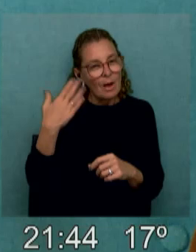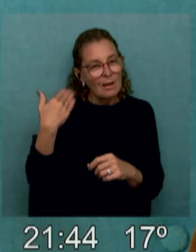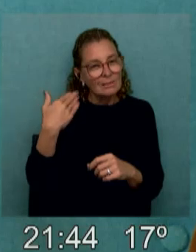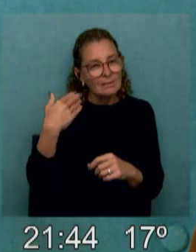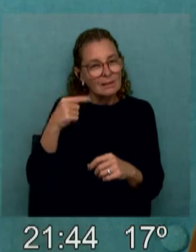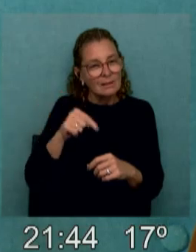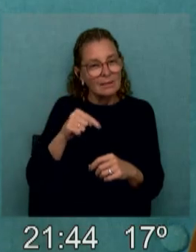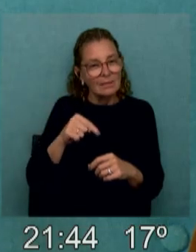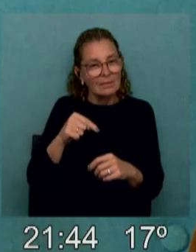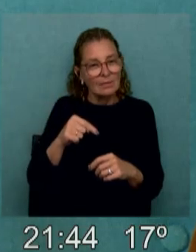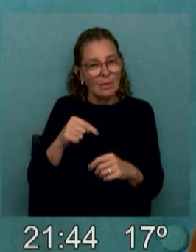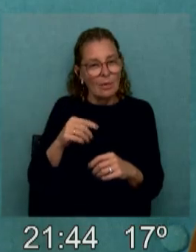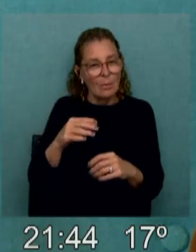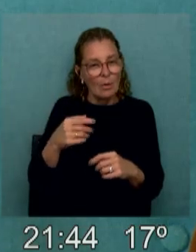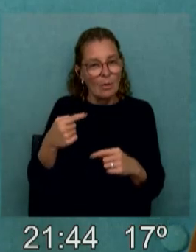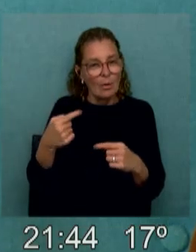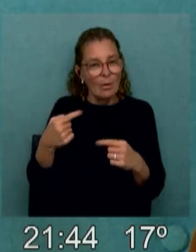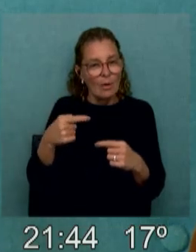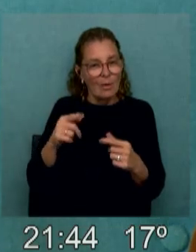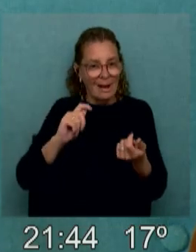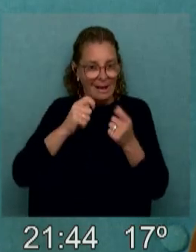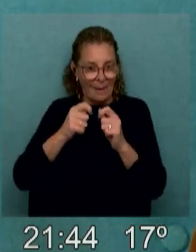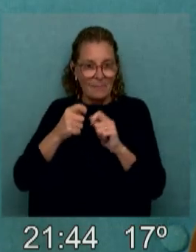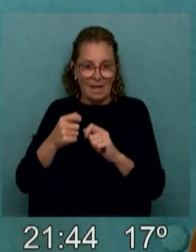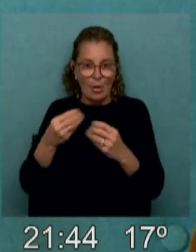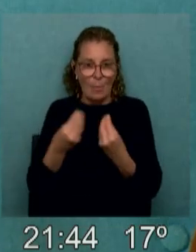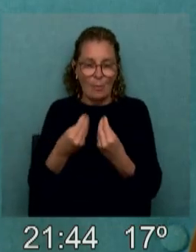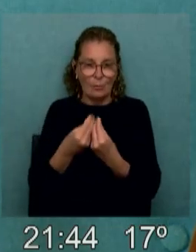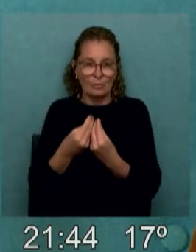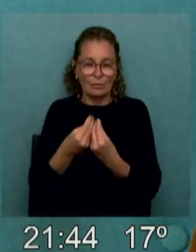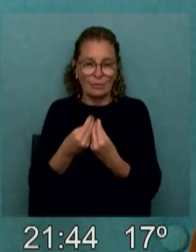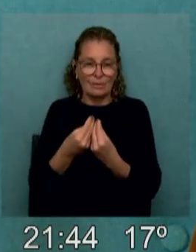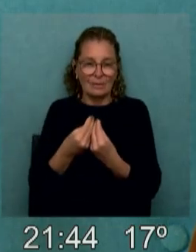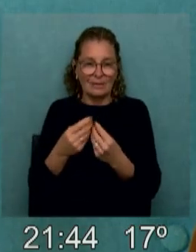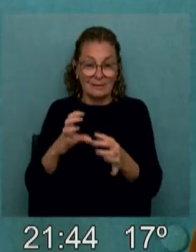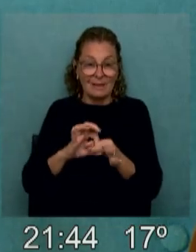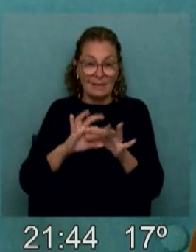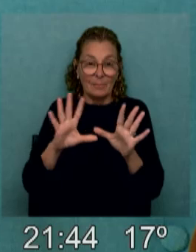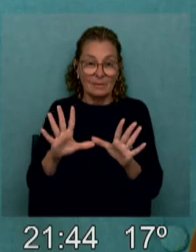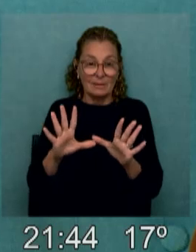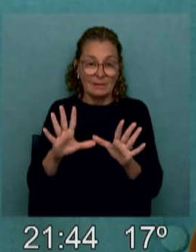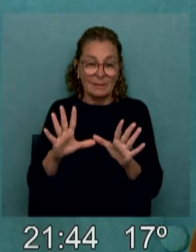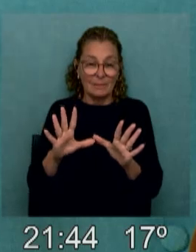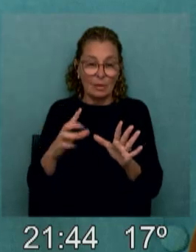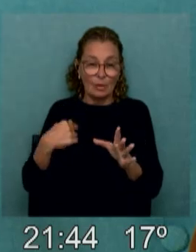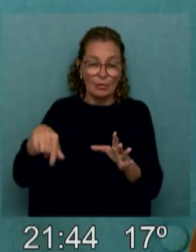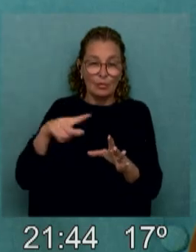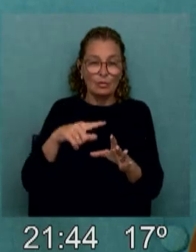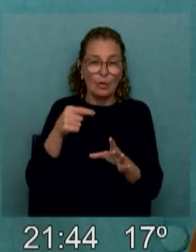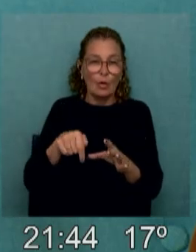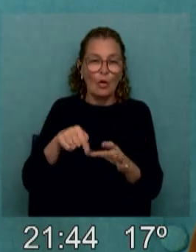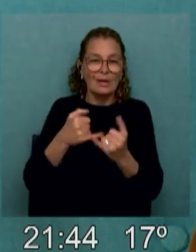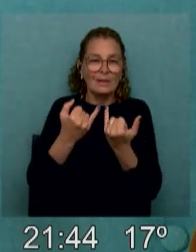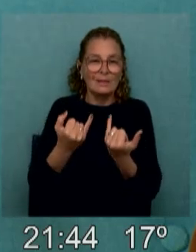en eso. Sin duda que ha cambiado el reflejo de qué es ser independiente. Para nosotros hoy en día,